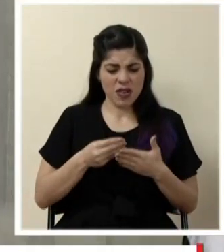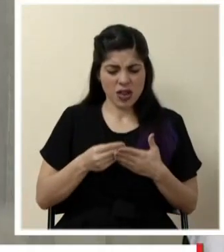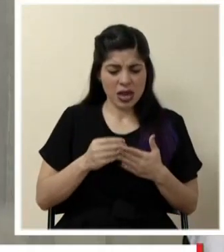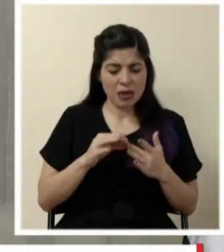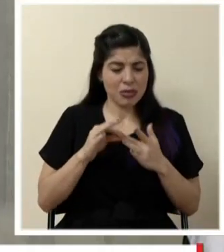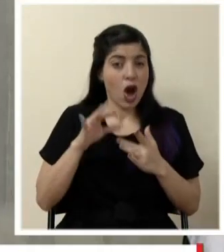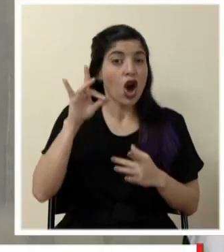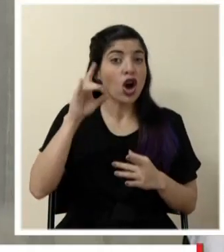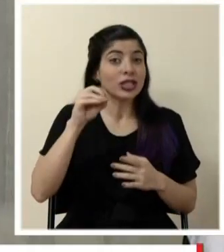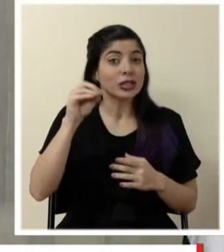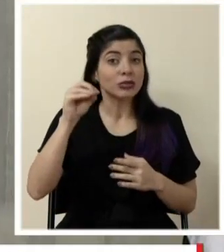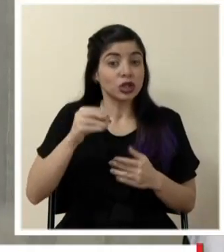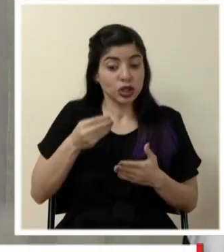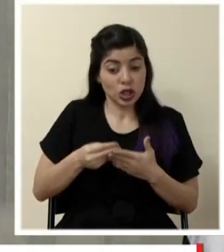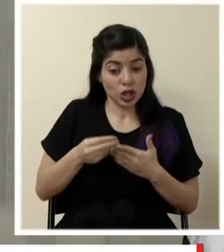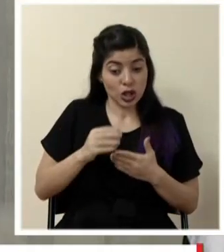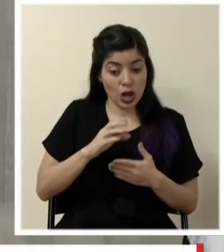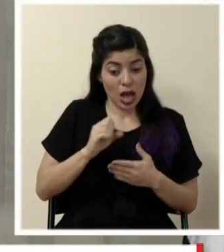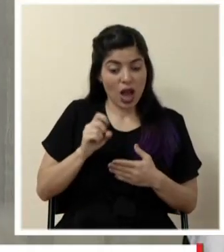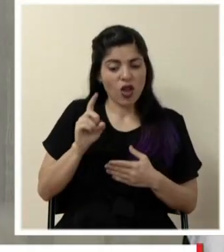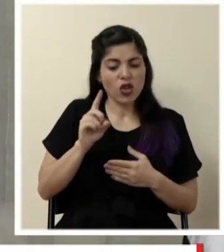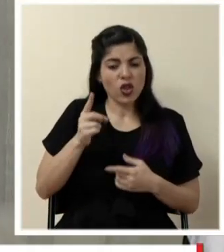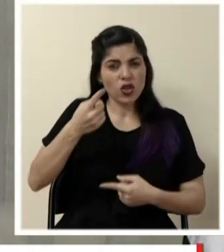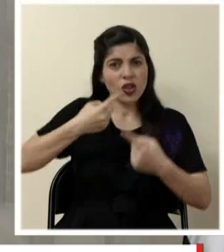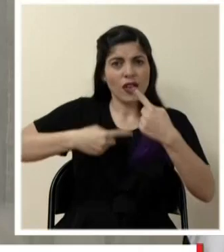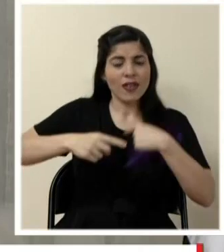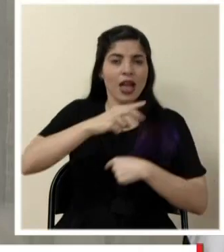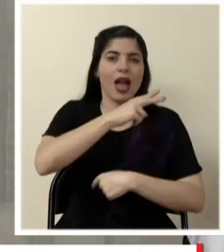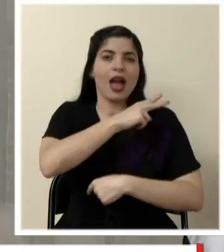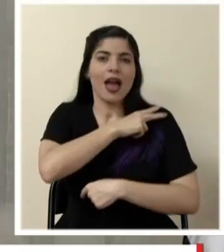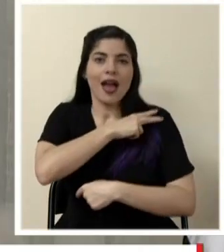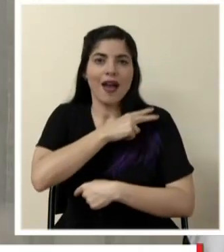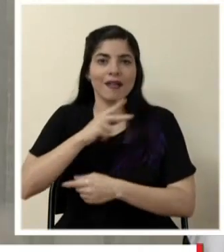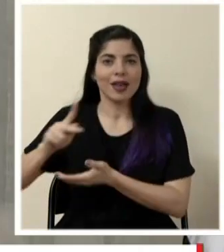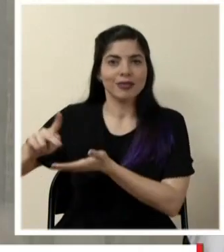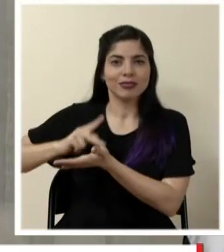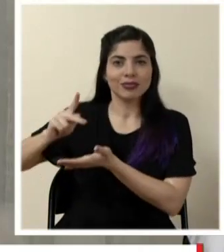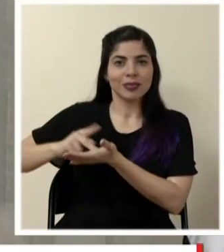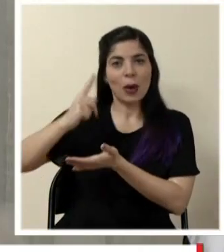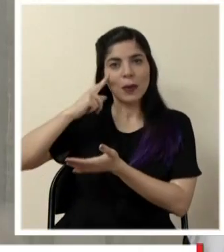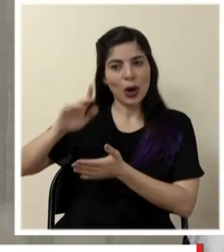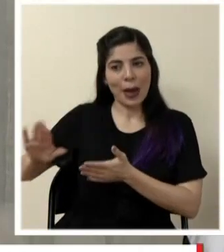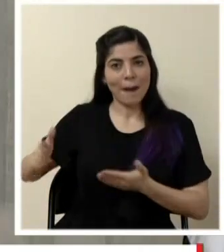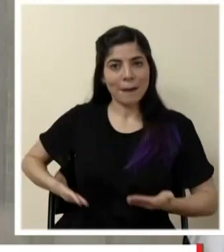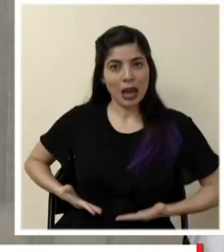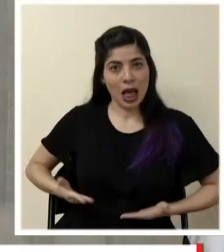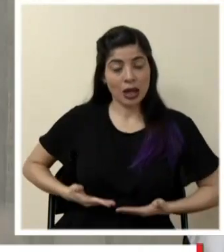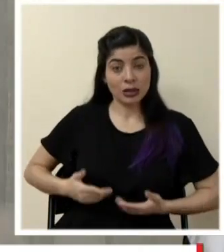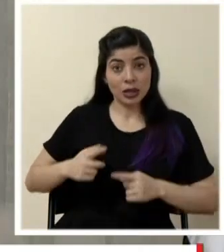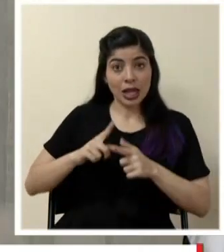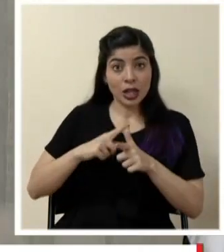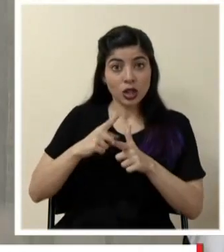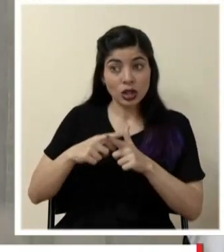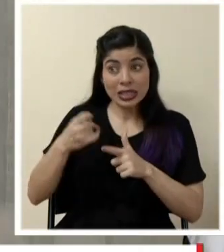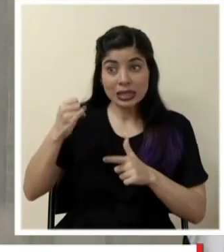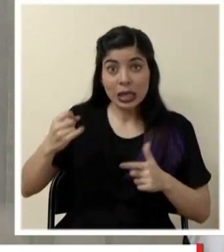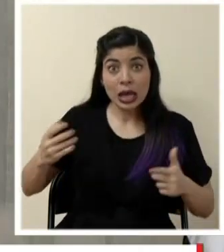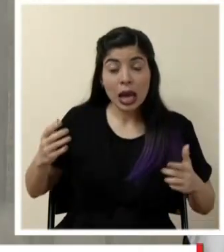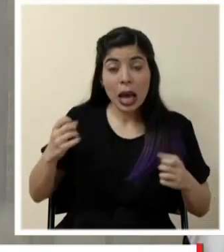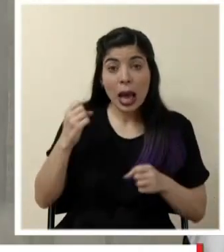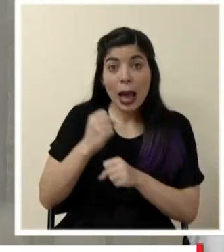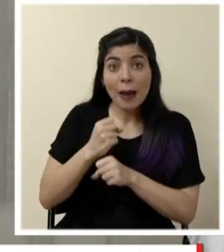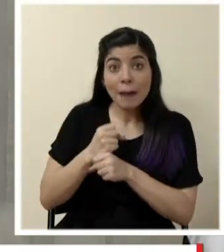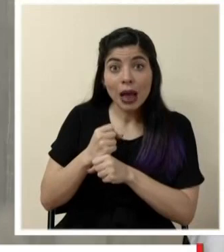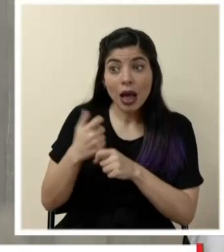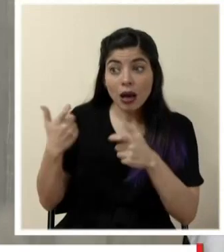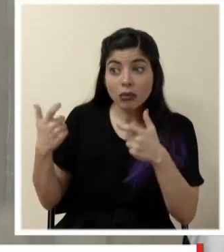ingresos de la caja vienen de cuotas obrero-patronales. Entonces, cuando baja el empleo, o hay más gente en